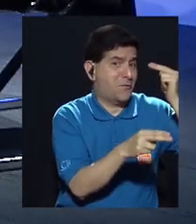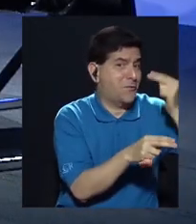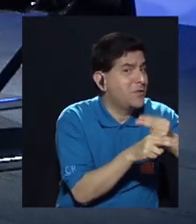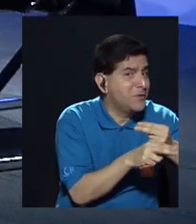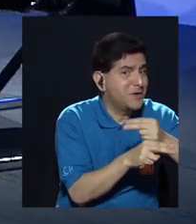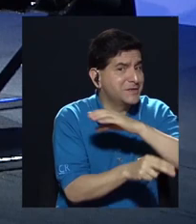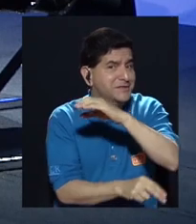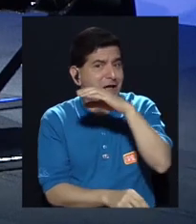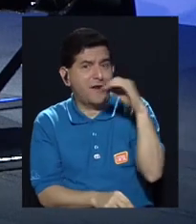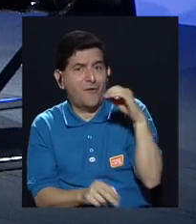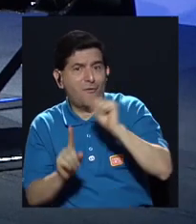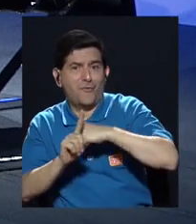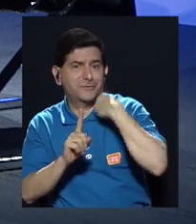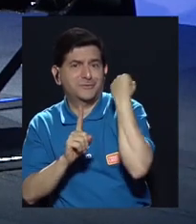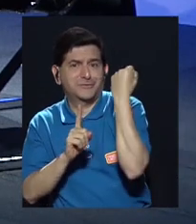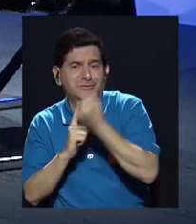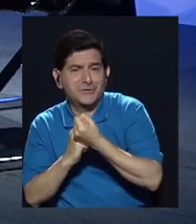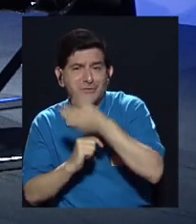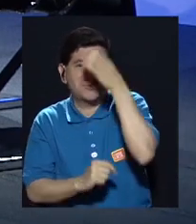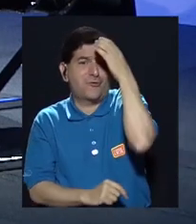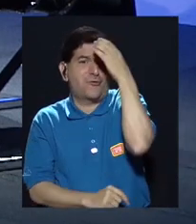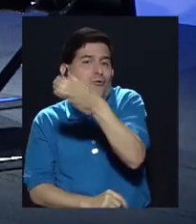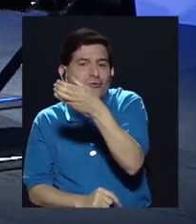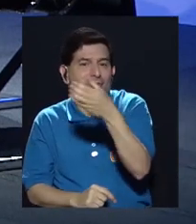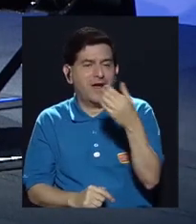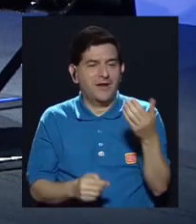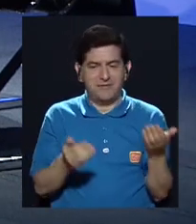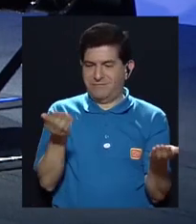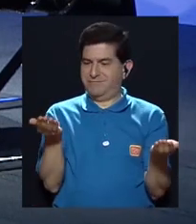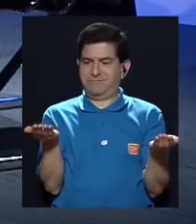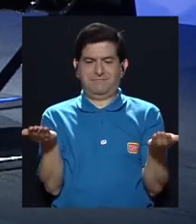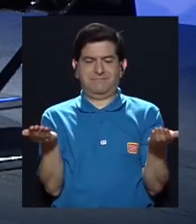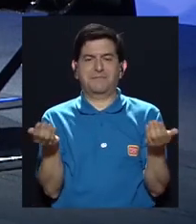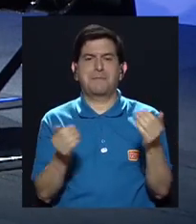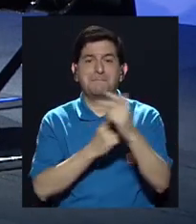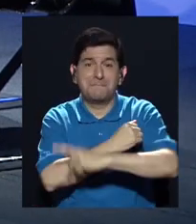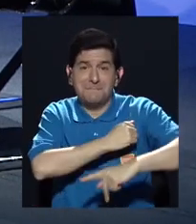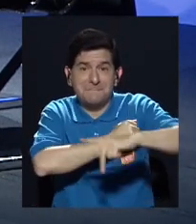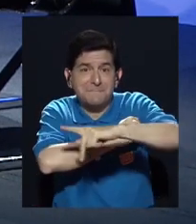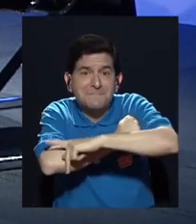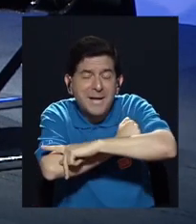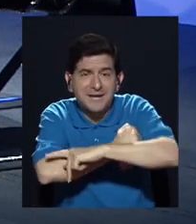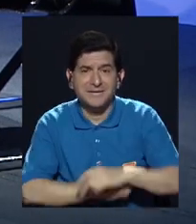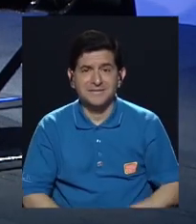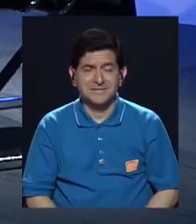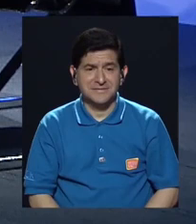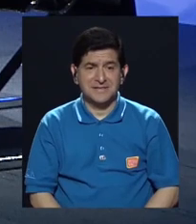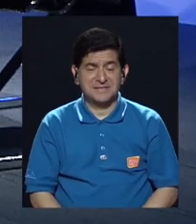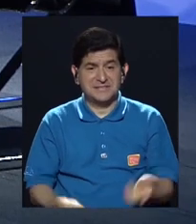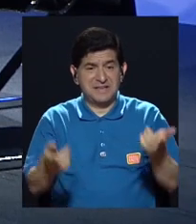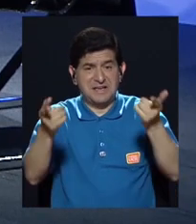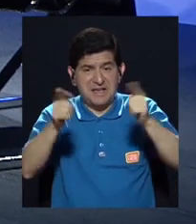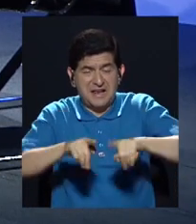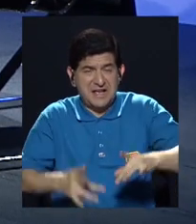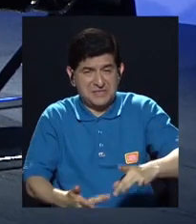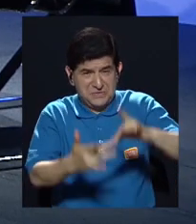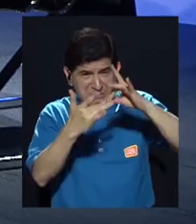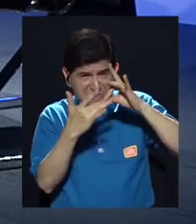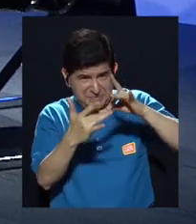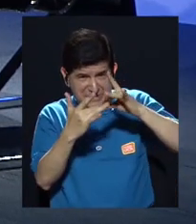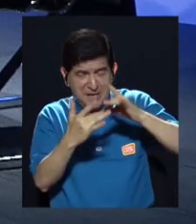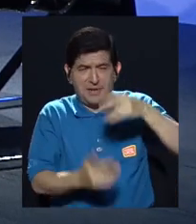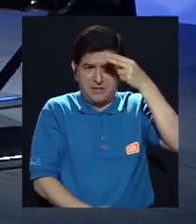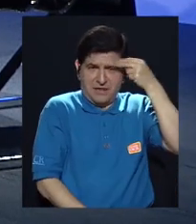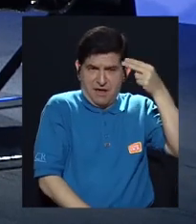universal o si era un asunto cultural. Los países, sobre todo